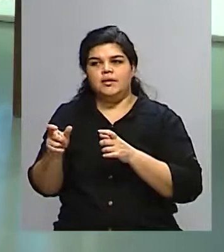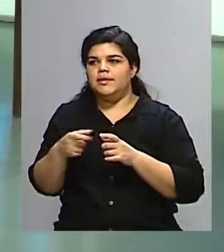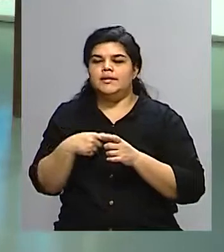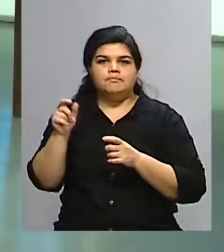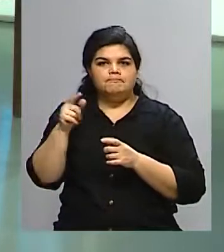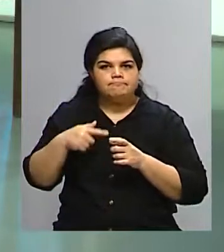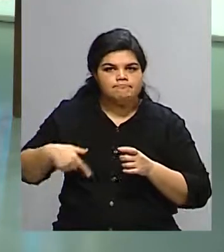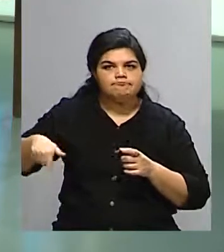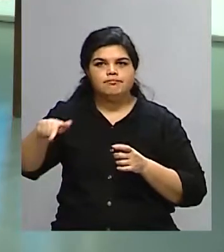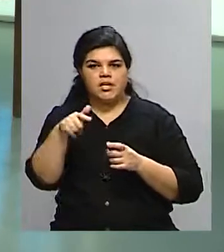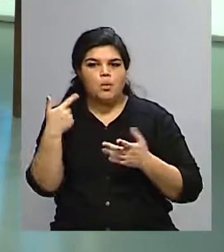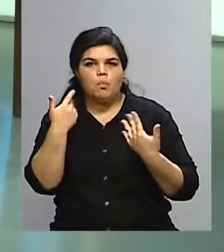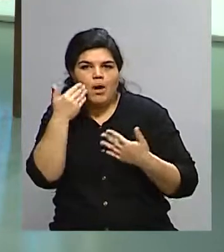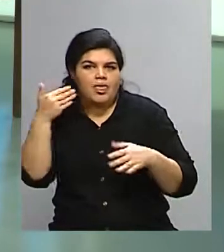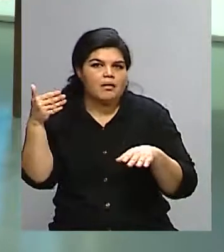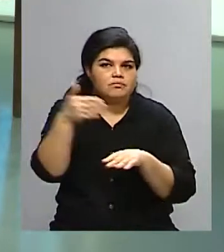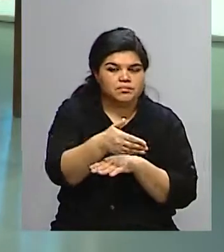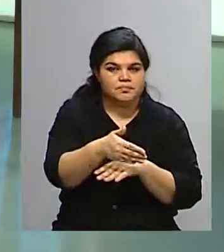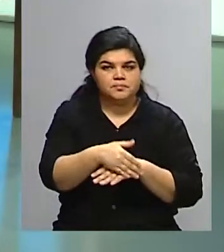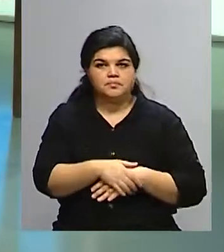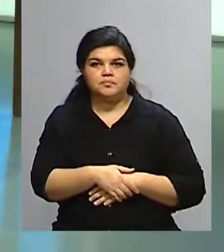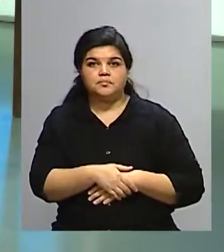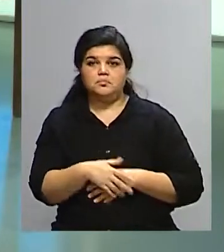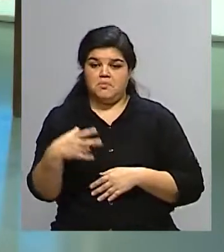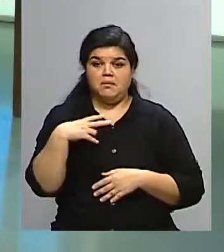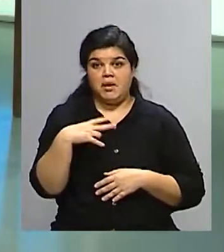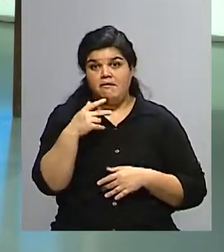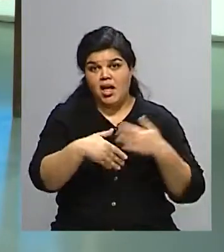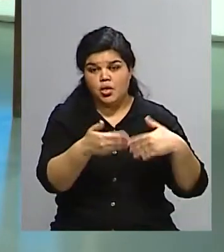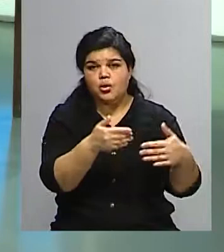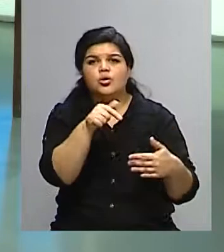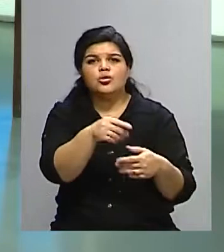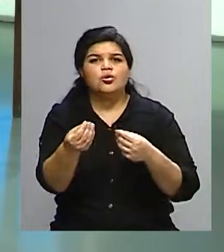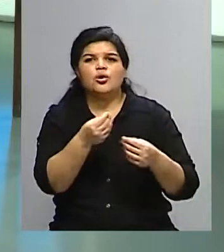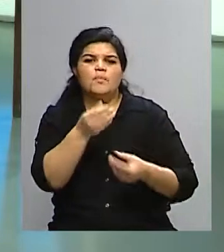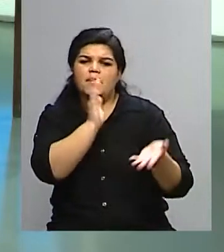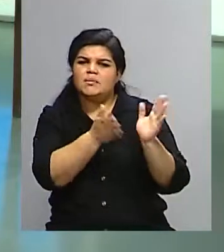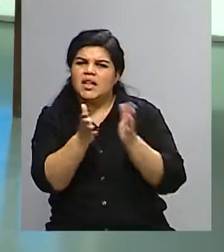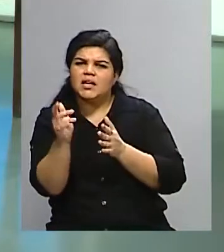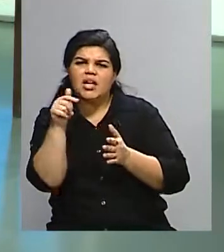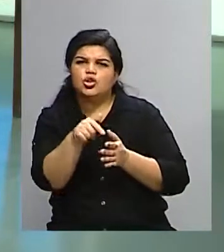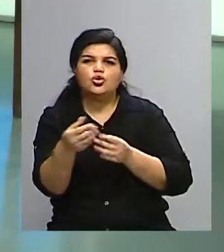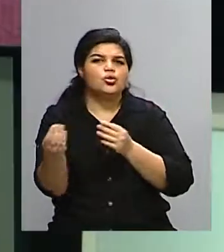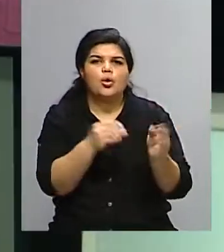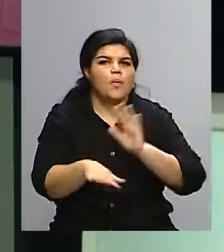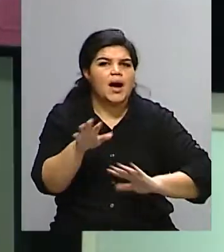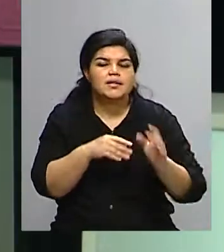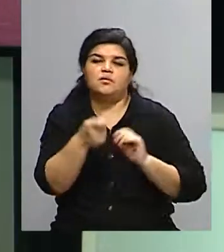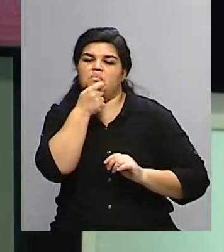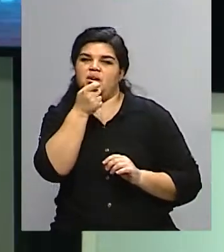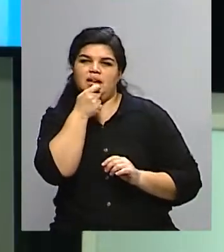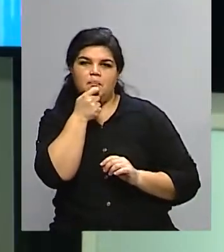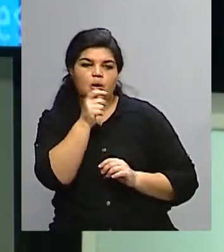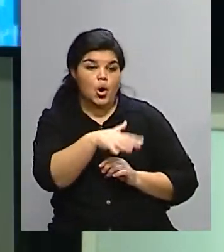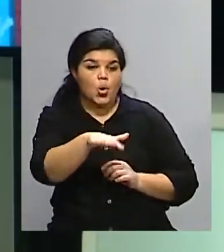La pregunta es, y hablando del maltrato, ¿cómo se manejan los casos de maltrato en este tipo de instituciones? ¿Y qué le pasa a ese geriátrico que por ahí